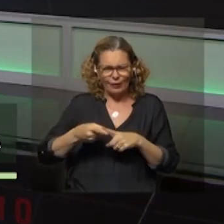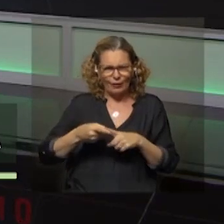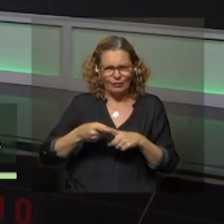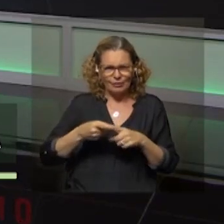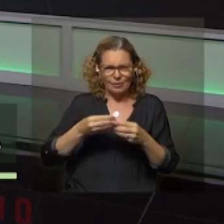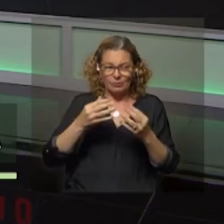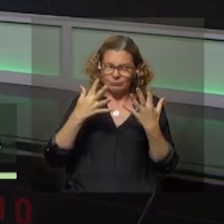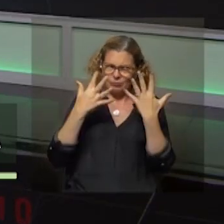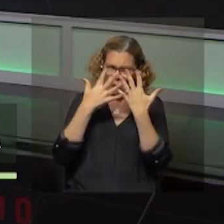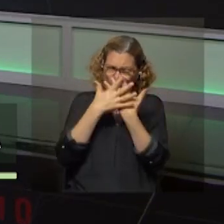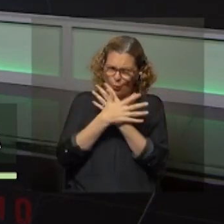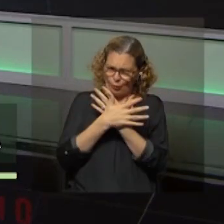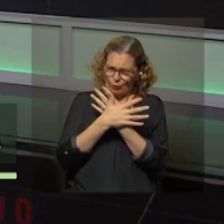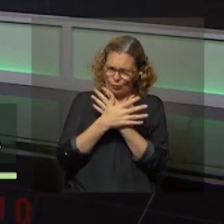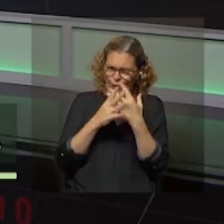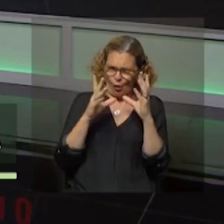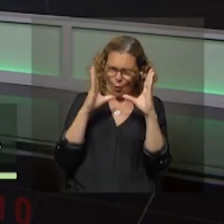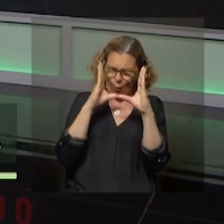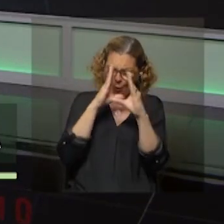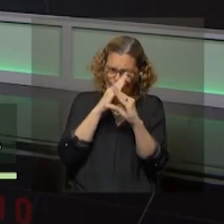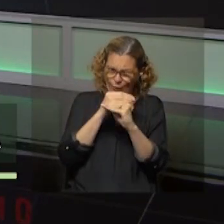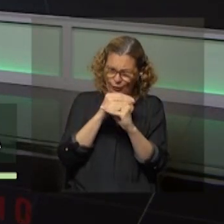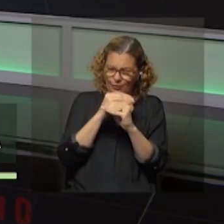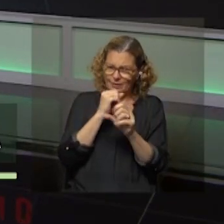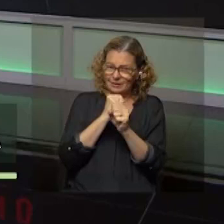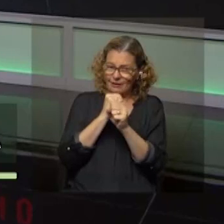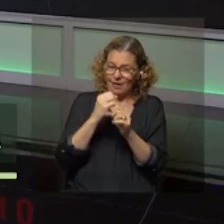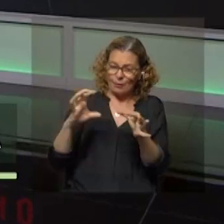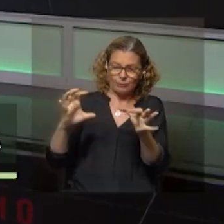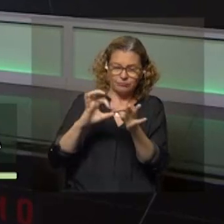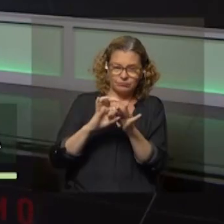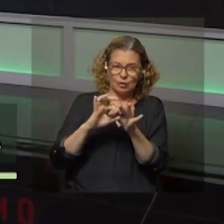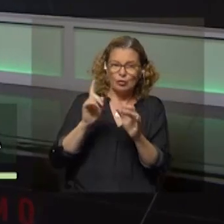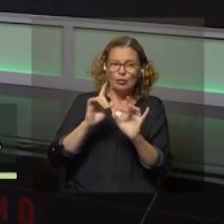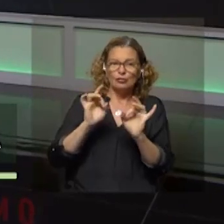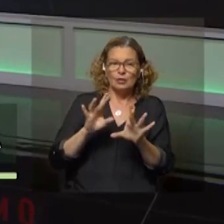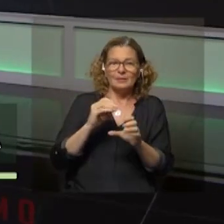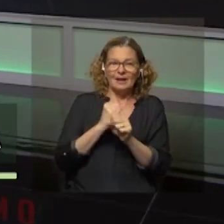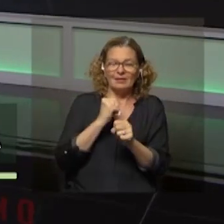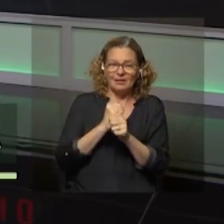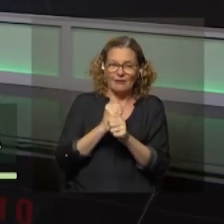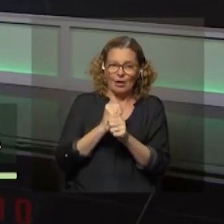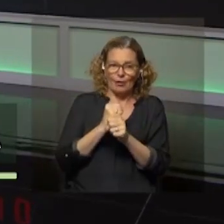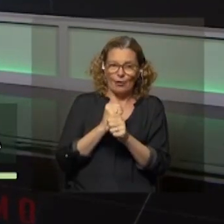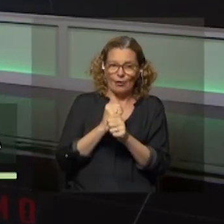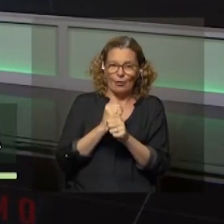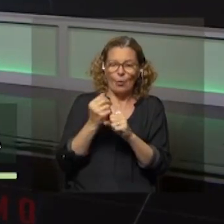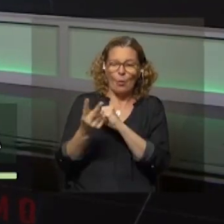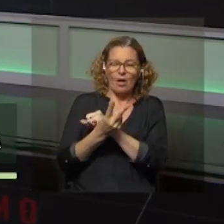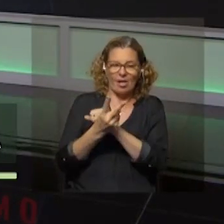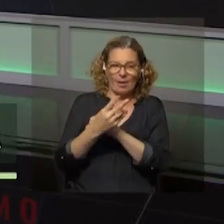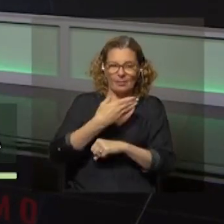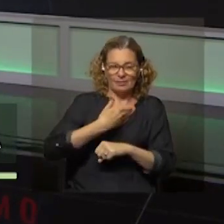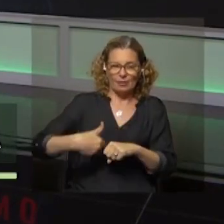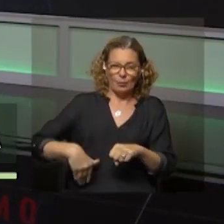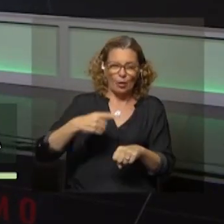bastante oscuras y que están ligadas directamente al trabajo de asesiano no solamente a su trabajo oficial sino a lo que venimos